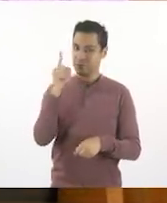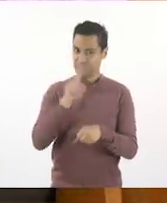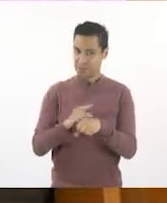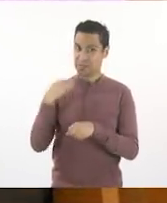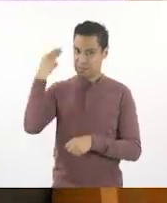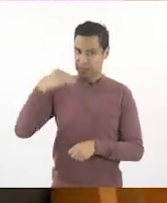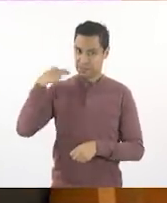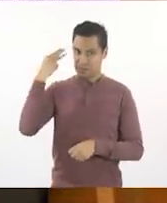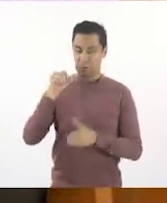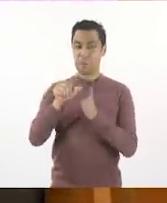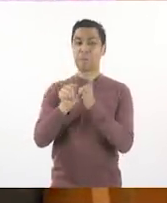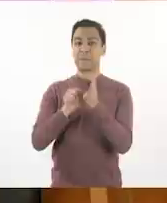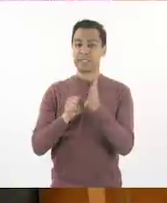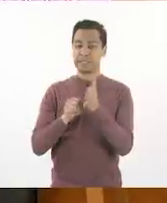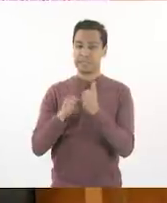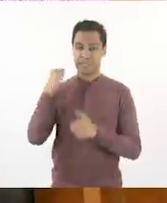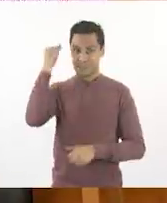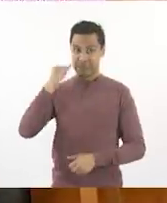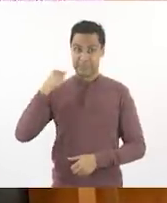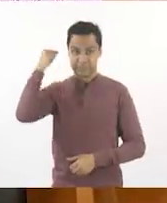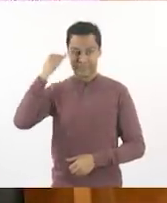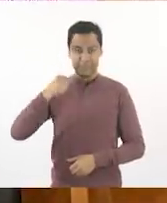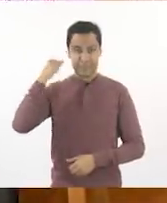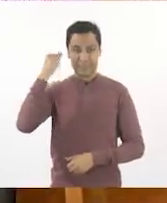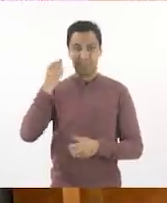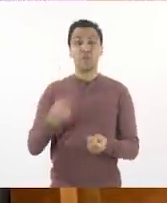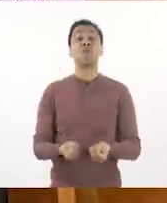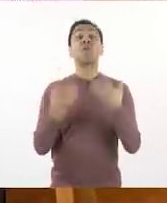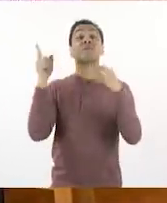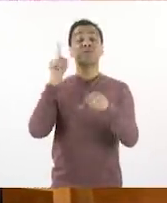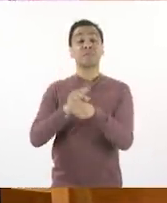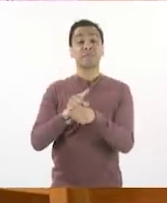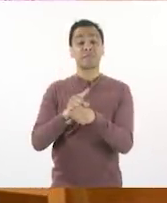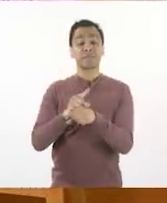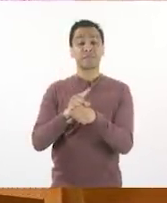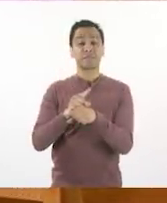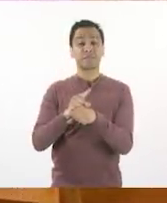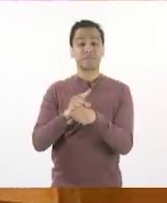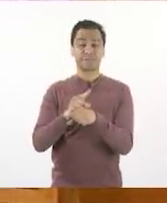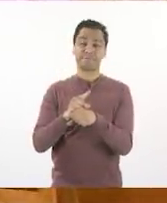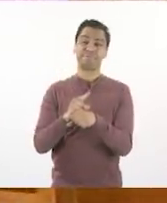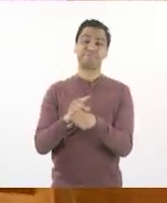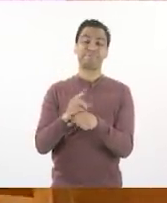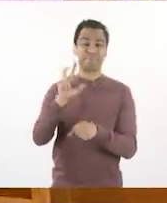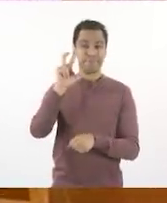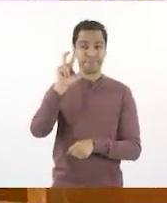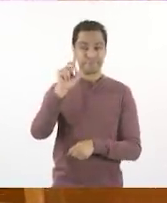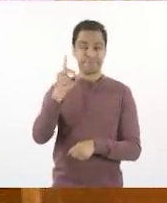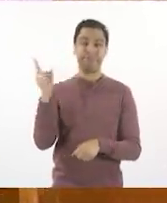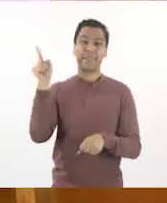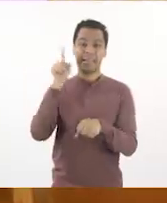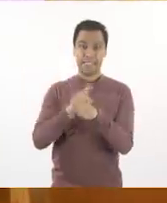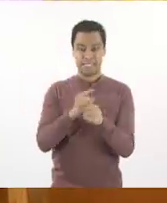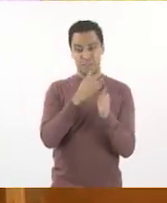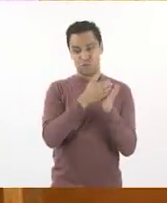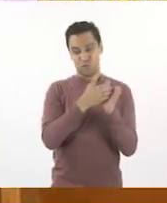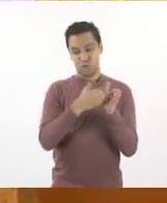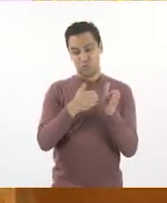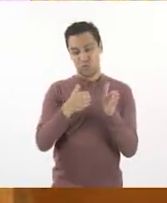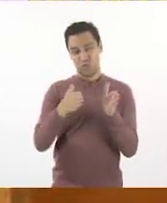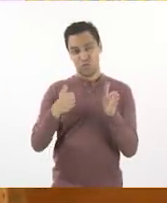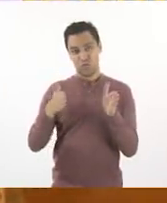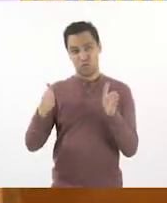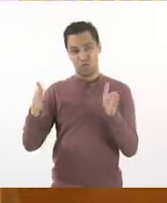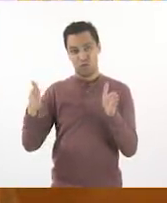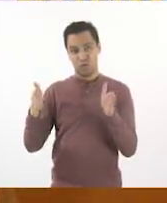nos vamos al mes de... Abril. ¿Abril tiene cuántos? Abril tiene 30 días y además es el día favorito de todos